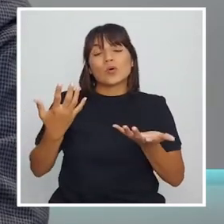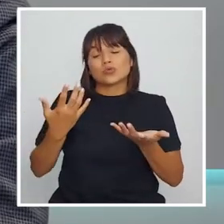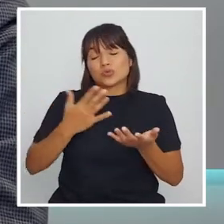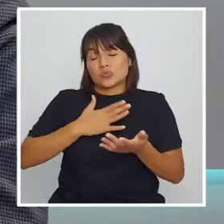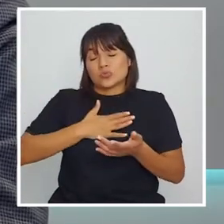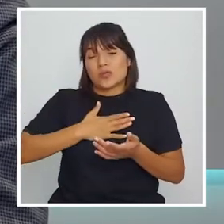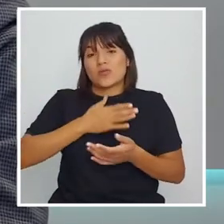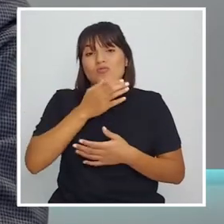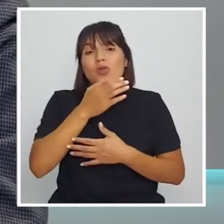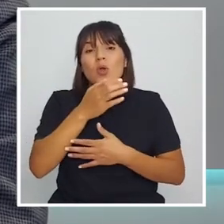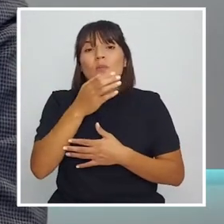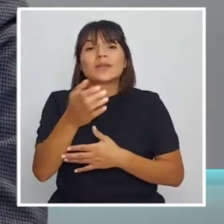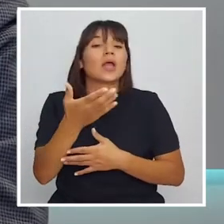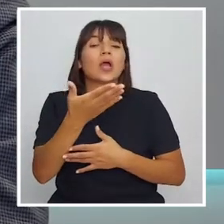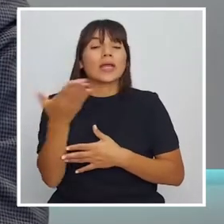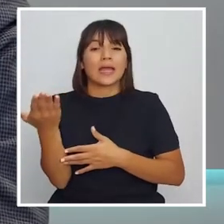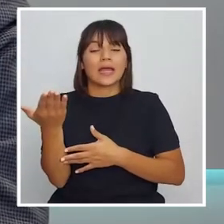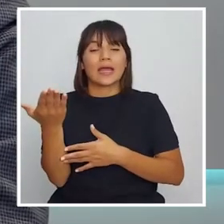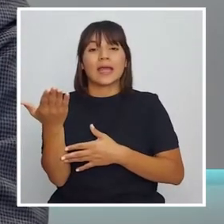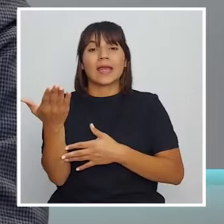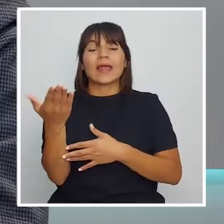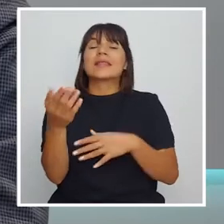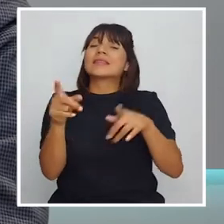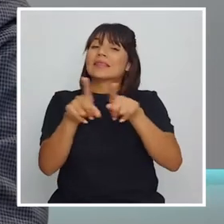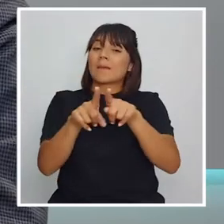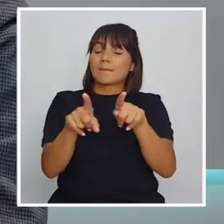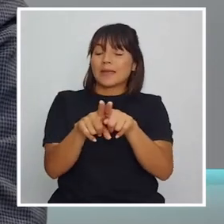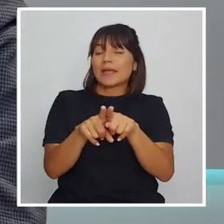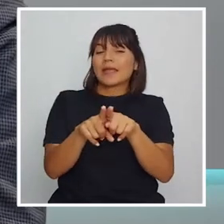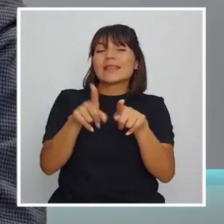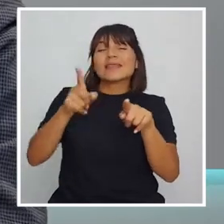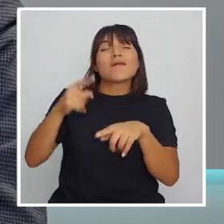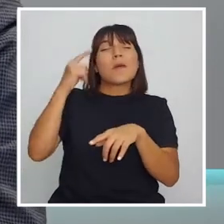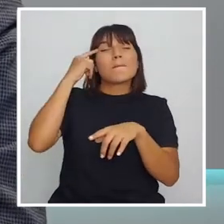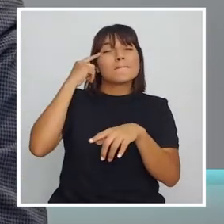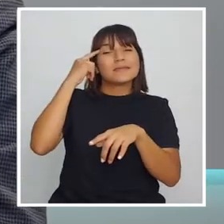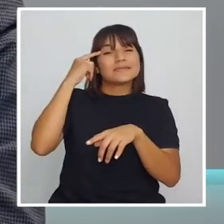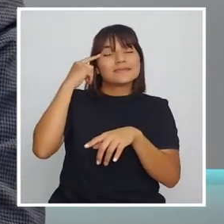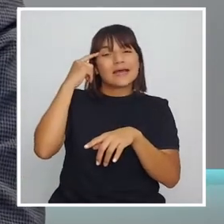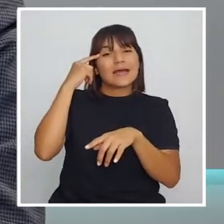además pensar en términos de que no es solo el